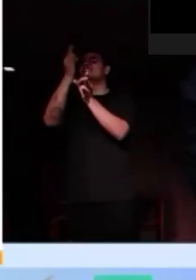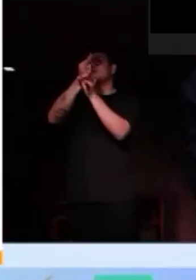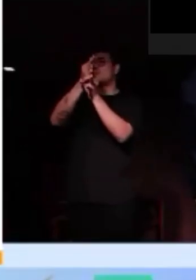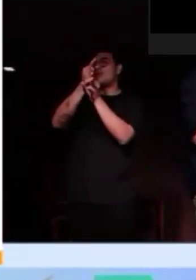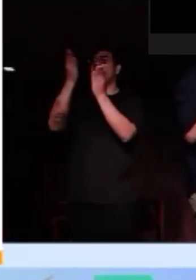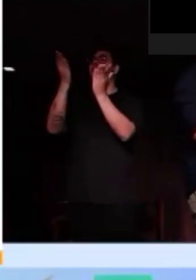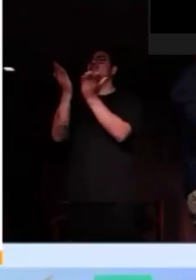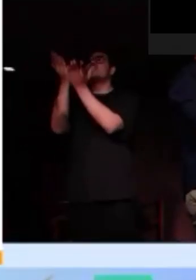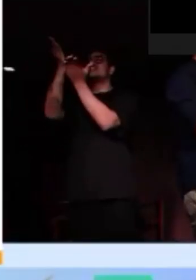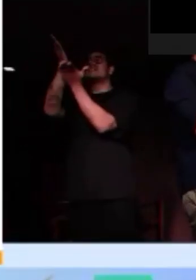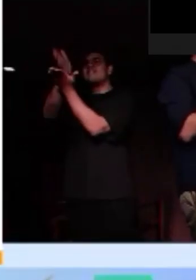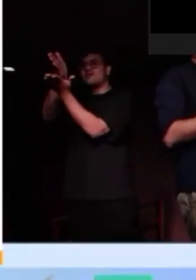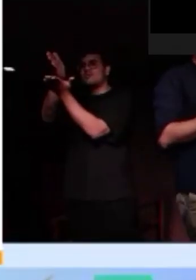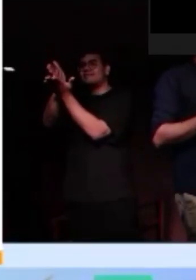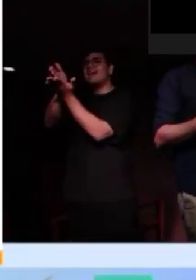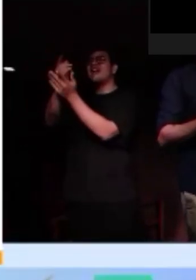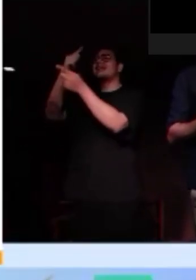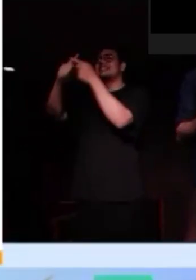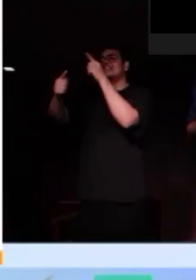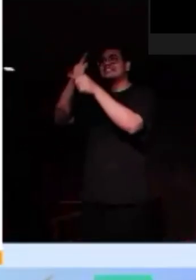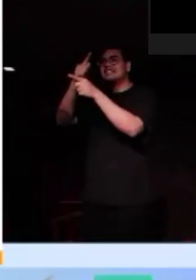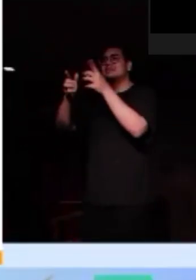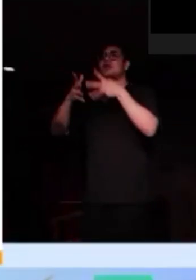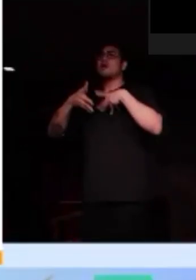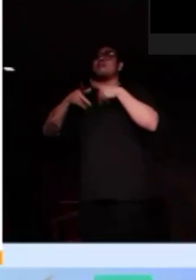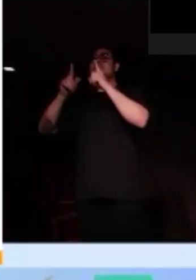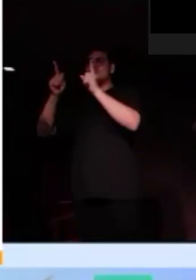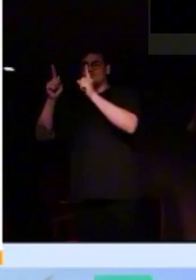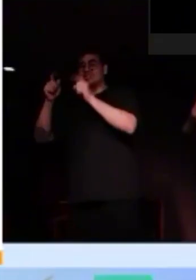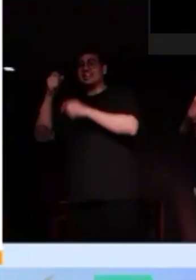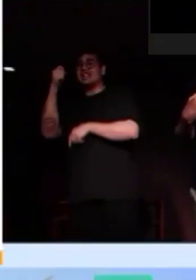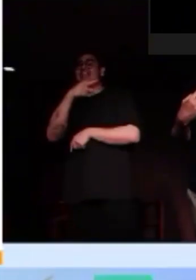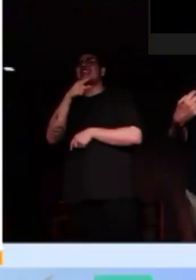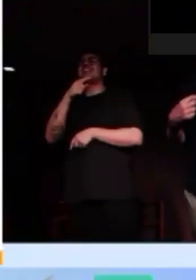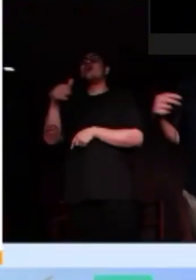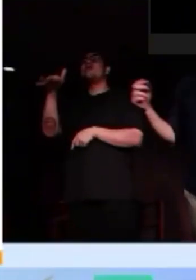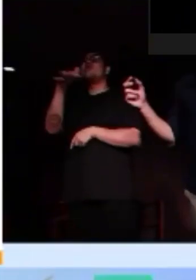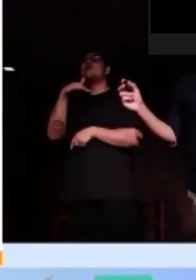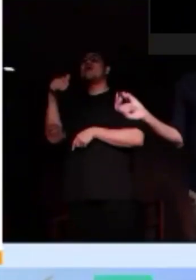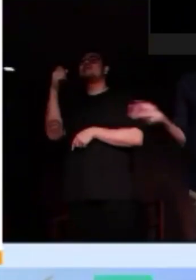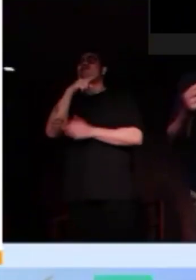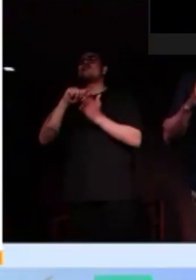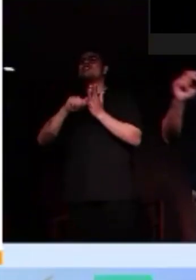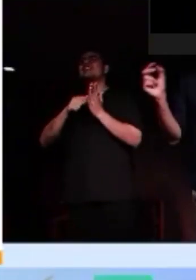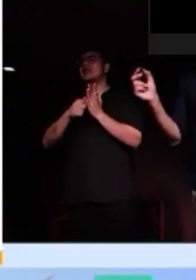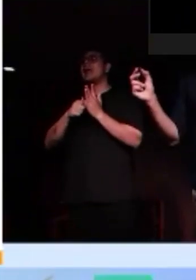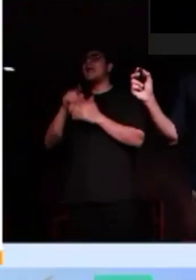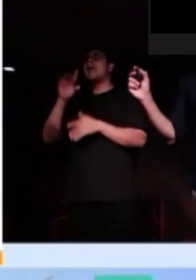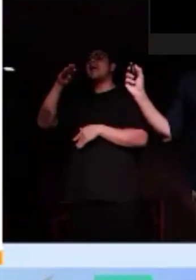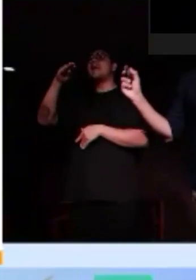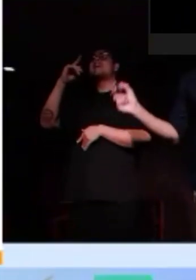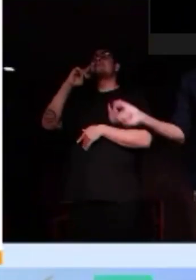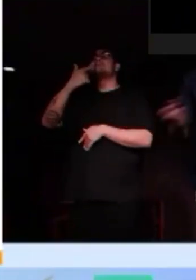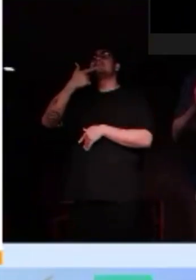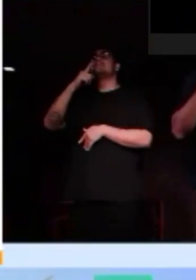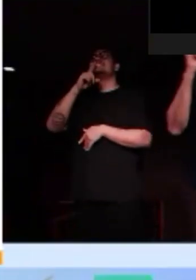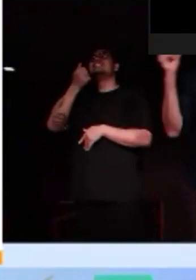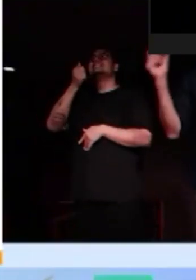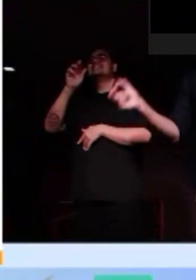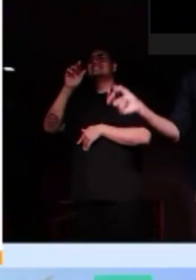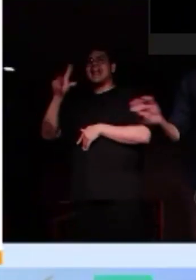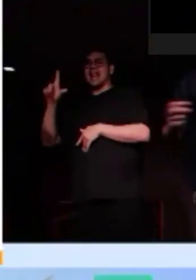las docentes. Esto es en la escuela Gabriela Mistral, de la capital federal. Nos reunimos todos y era como una gran